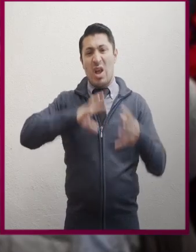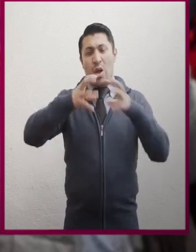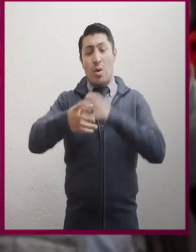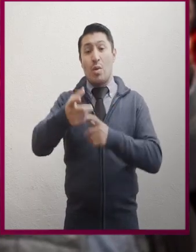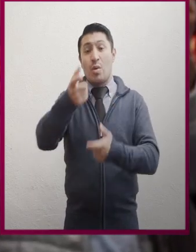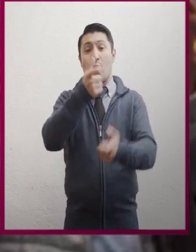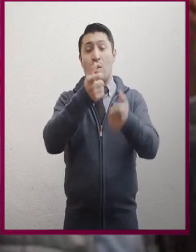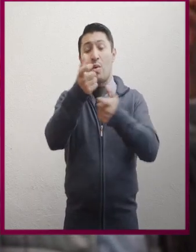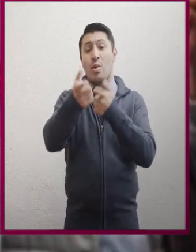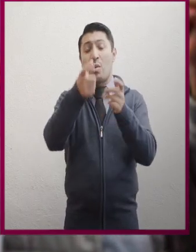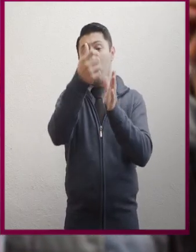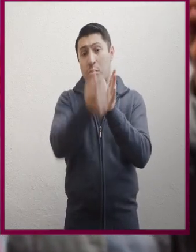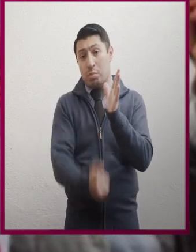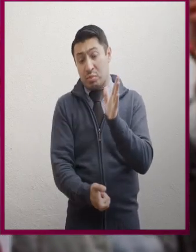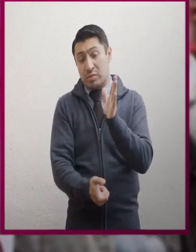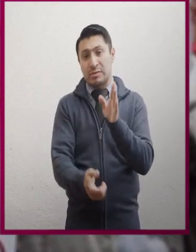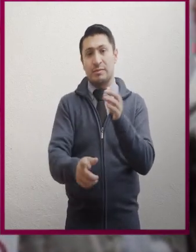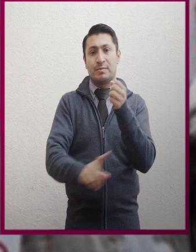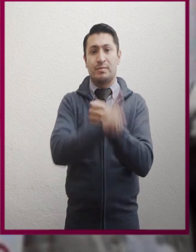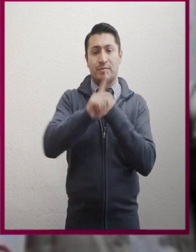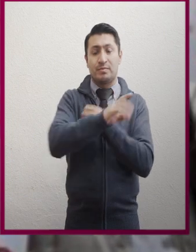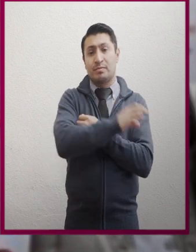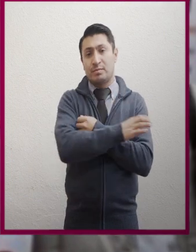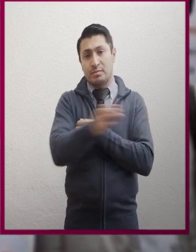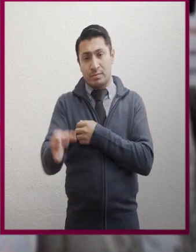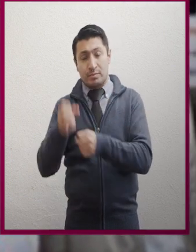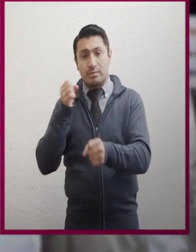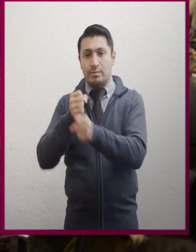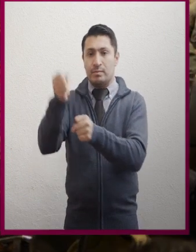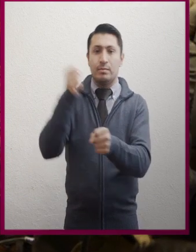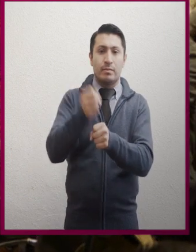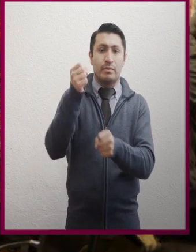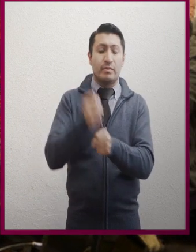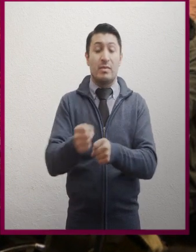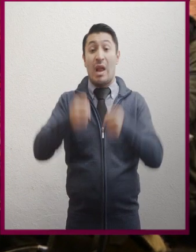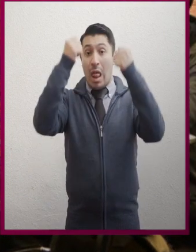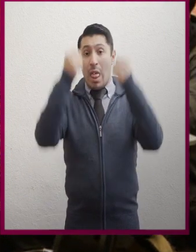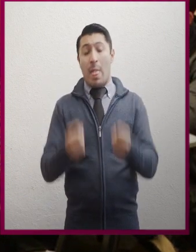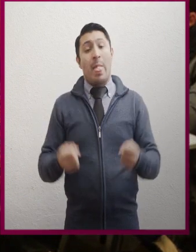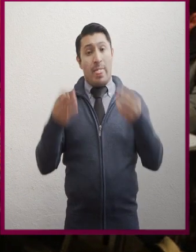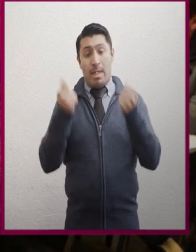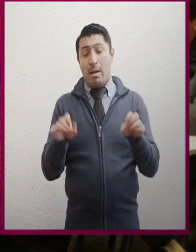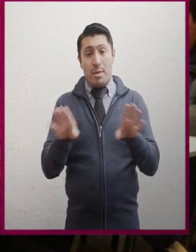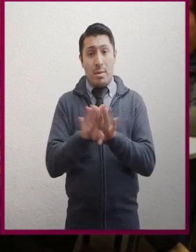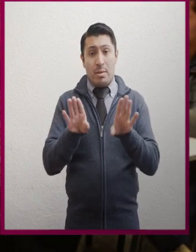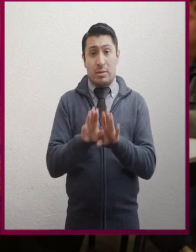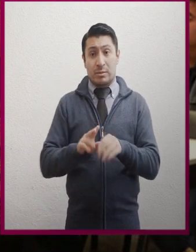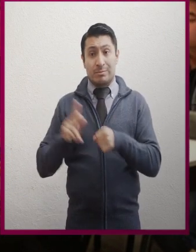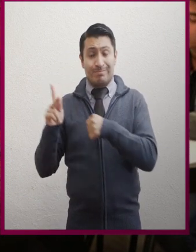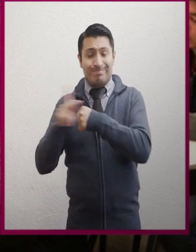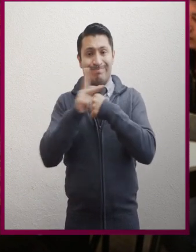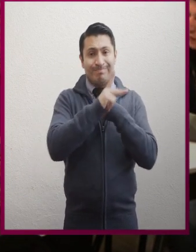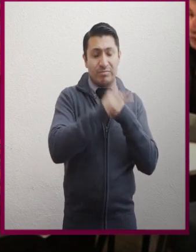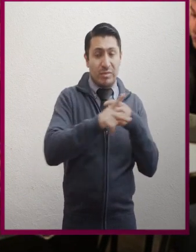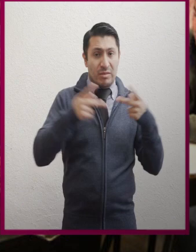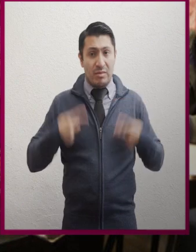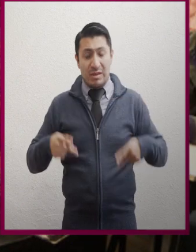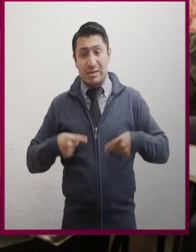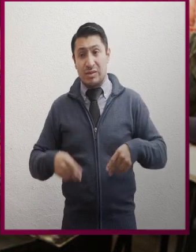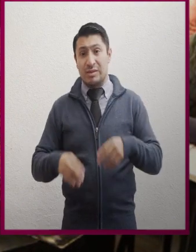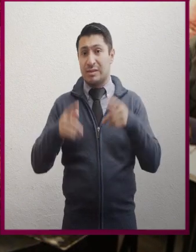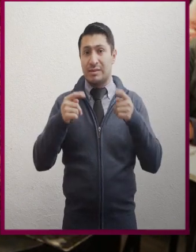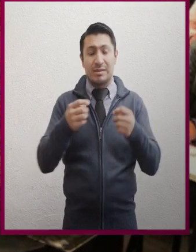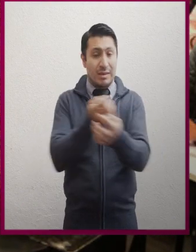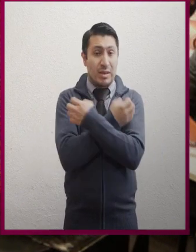agrícolas, la violencia y la inseguridad expulsa del país a grupos con o sin preparación, capacitación o